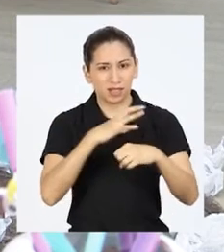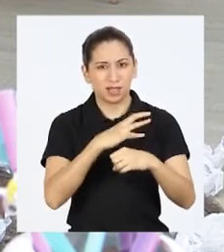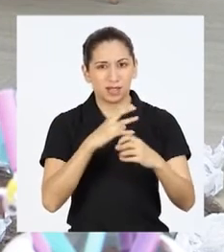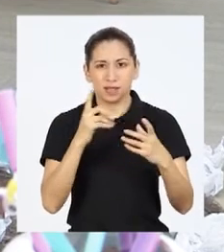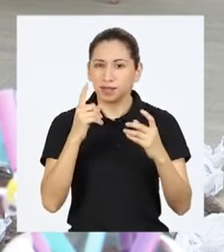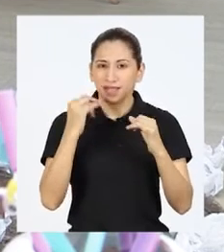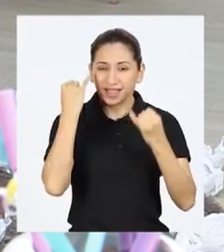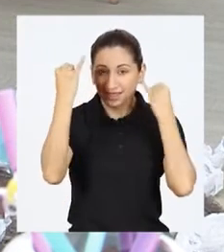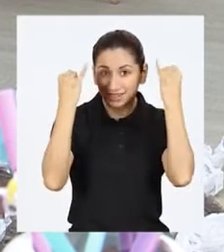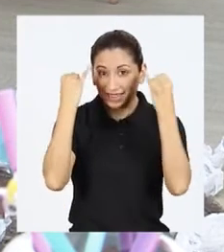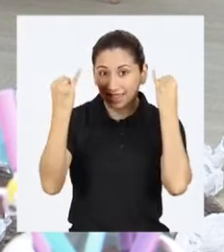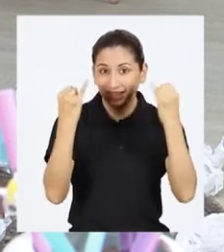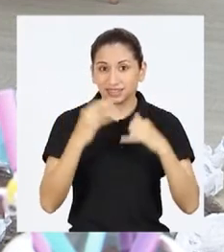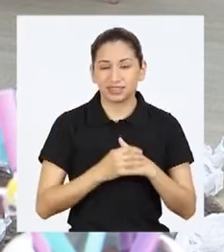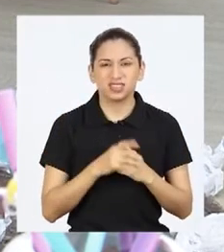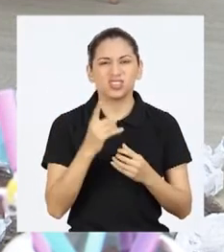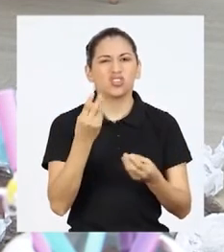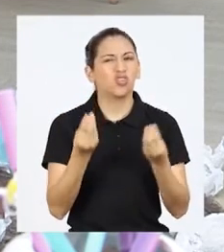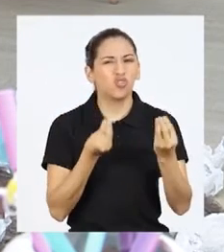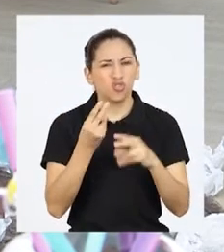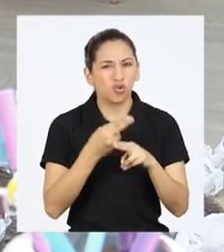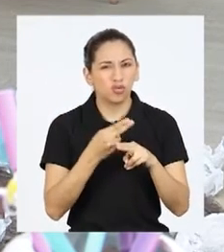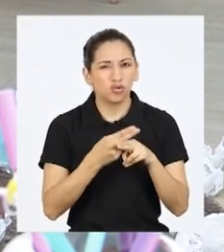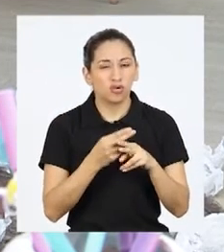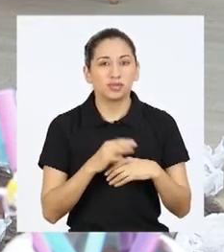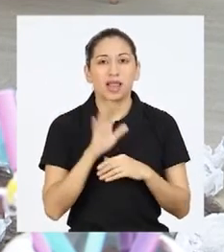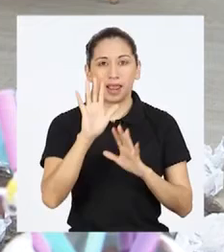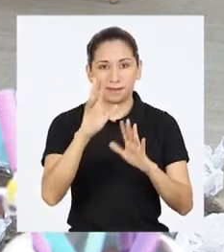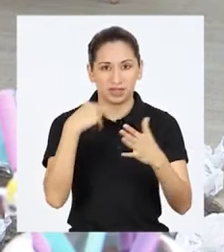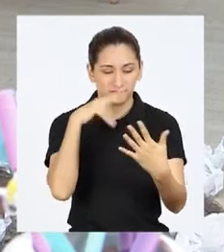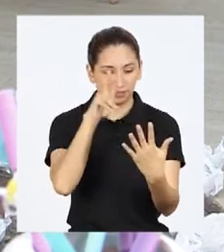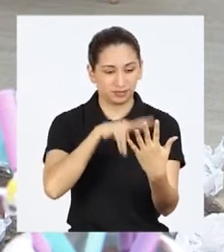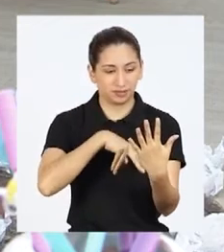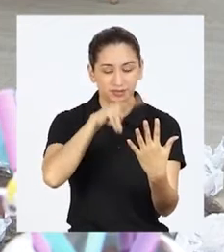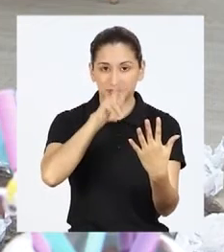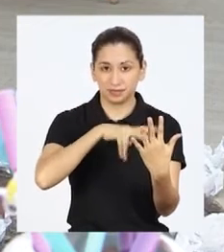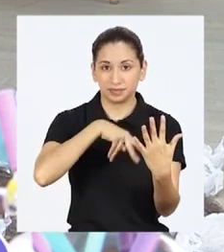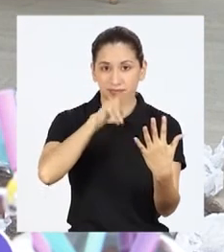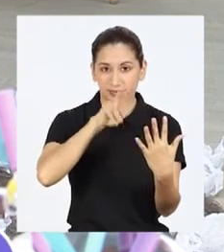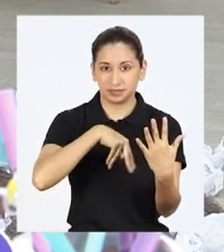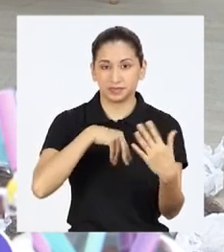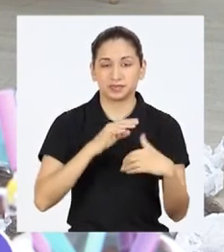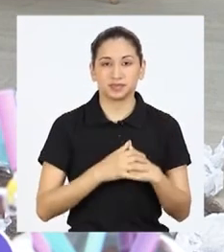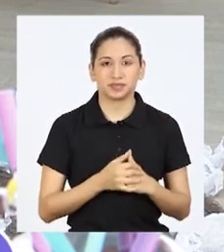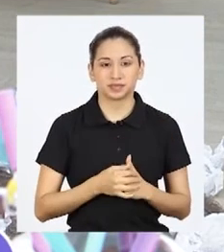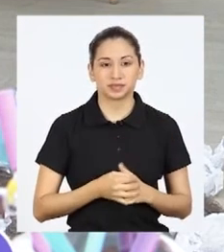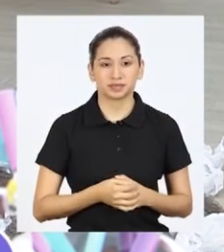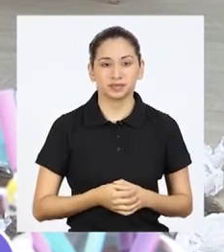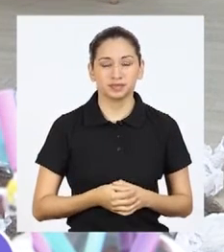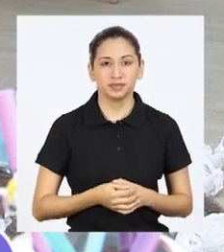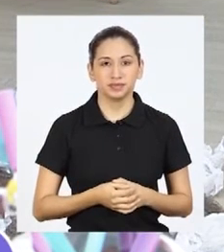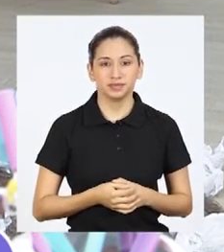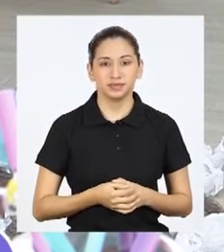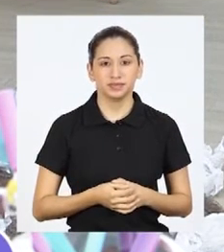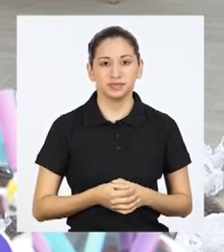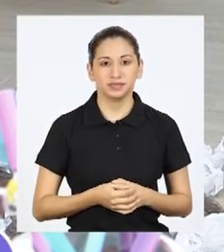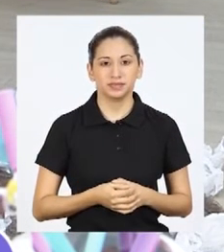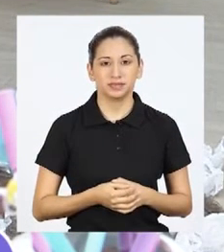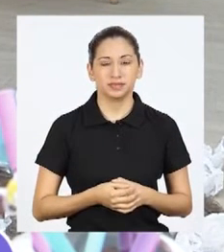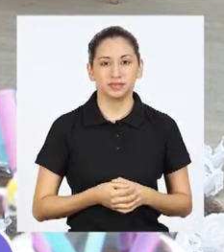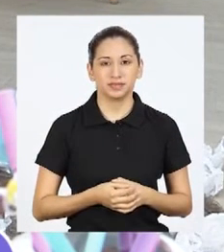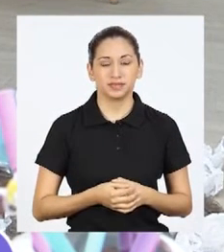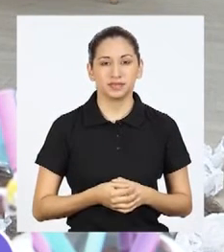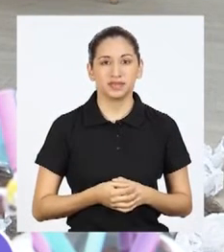creatividad? ¿Cómo se llamaba? Revisaré mis archivos. Design Thinking.